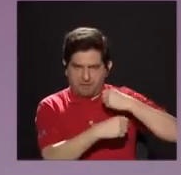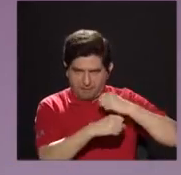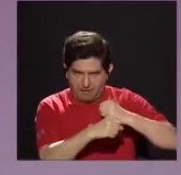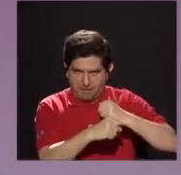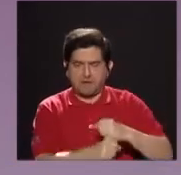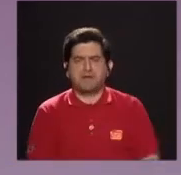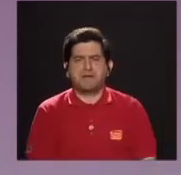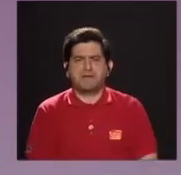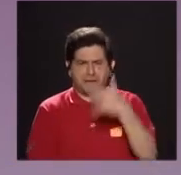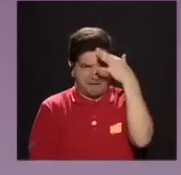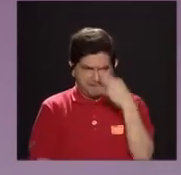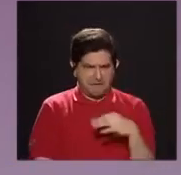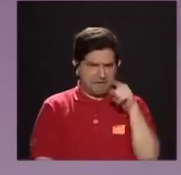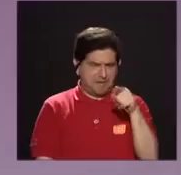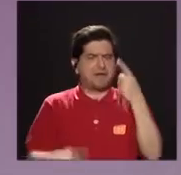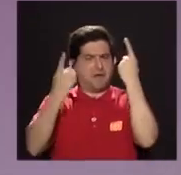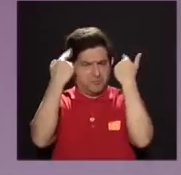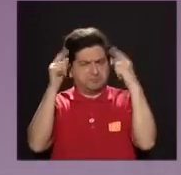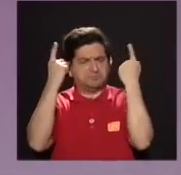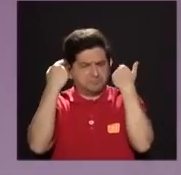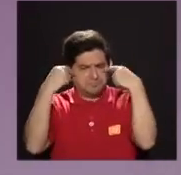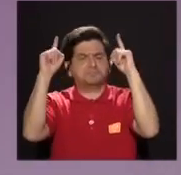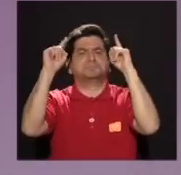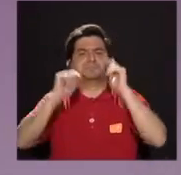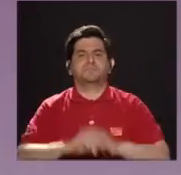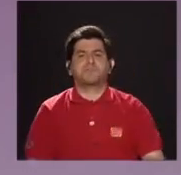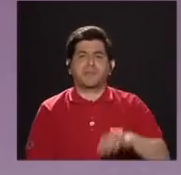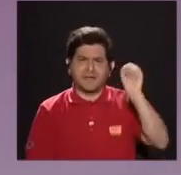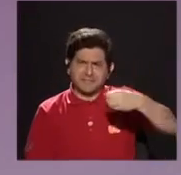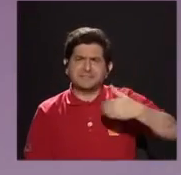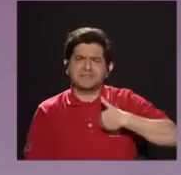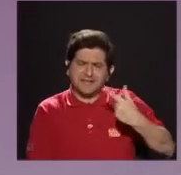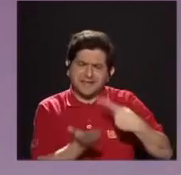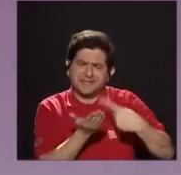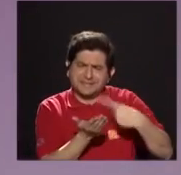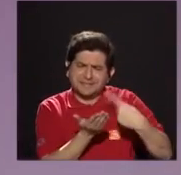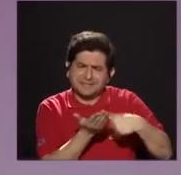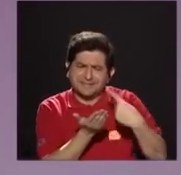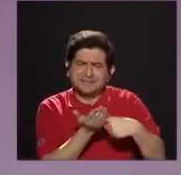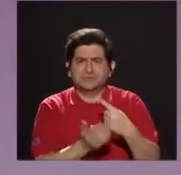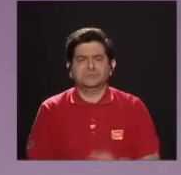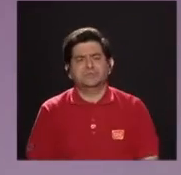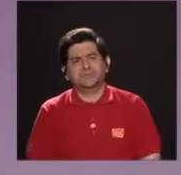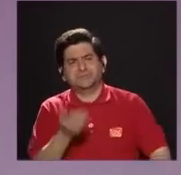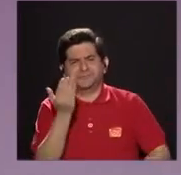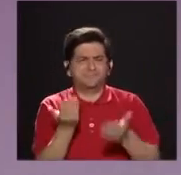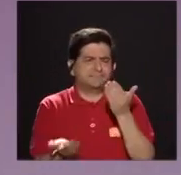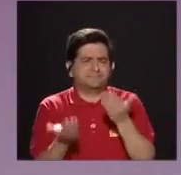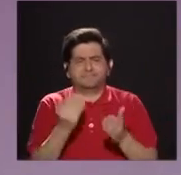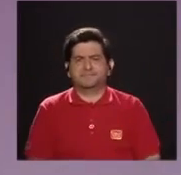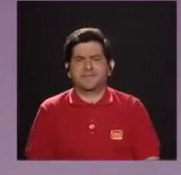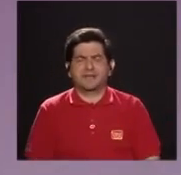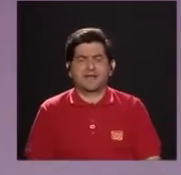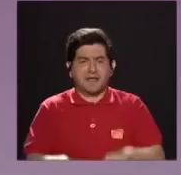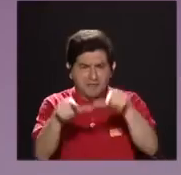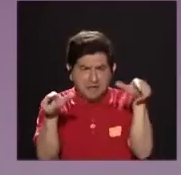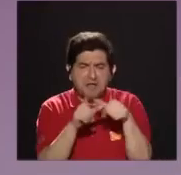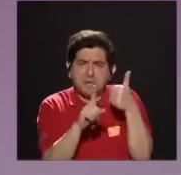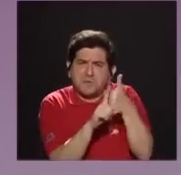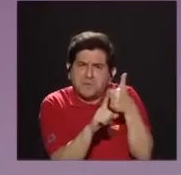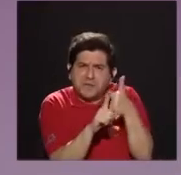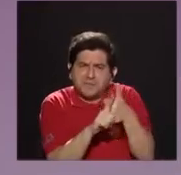yo creo que en esa medida fueron exitosas, ¿verdad? Si tuvimos una discusión o un debate, por lo menos sobre lo local,